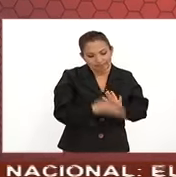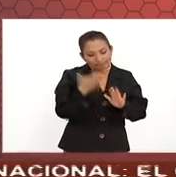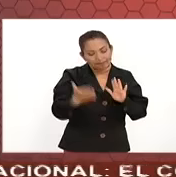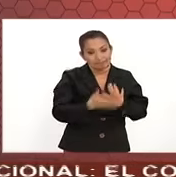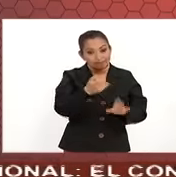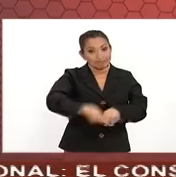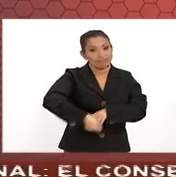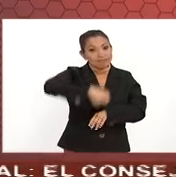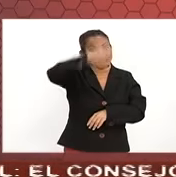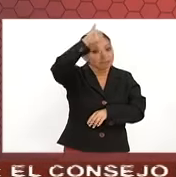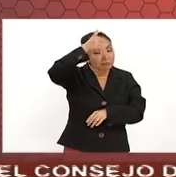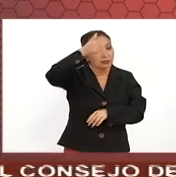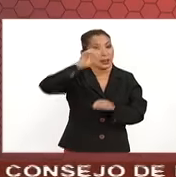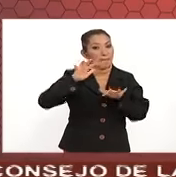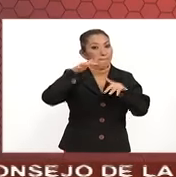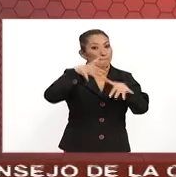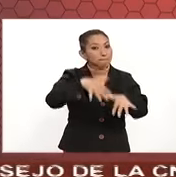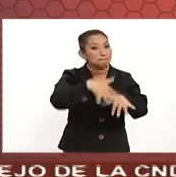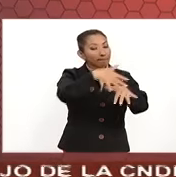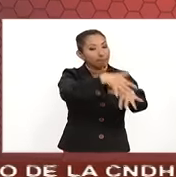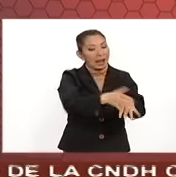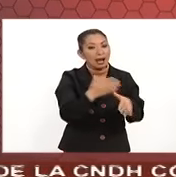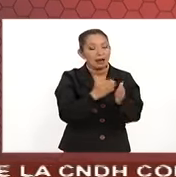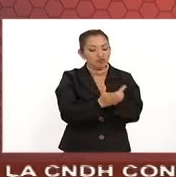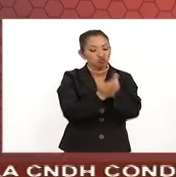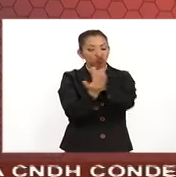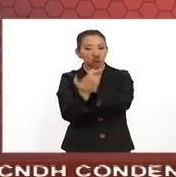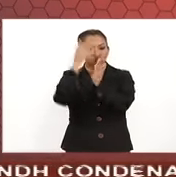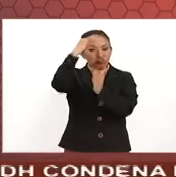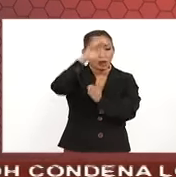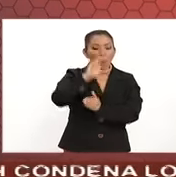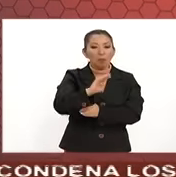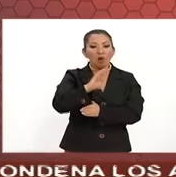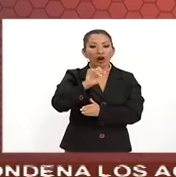tocó por primera vez el mar, la patrulla costera Bonampak.